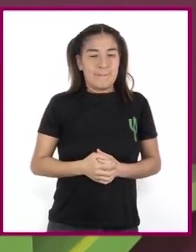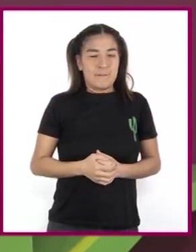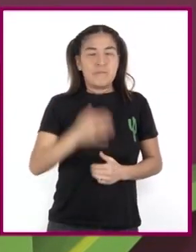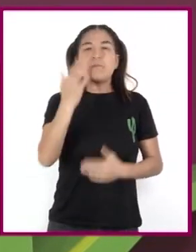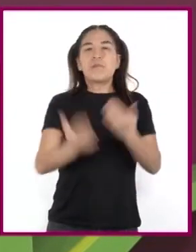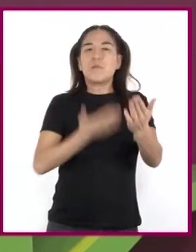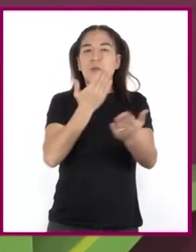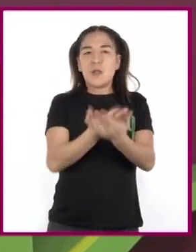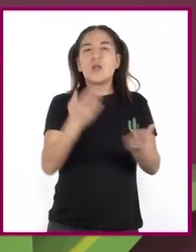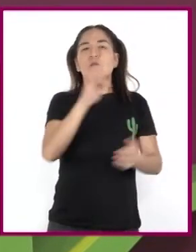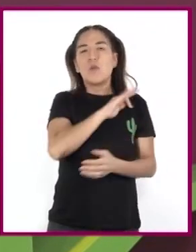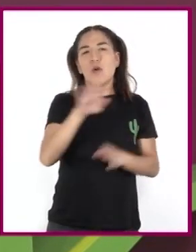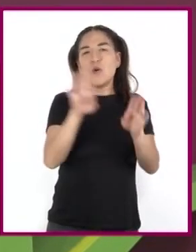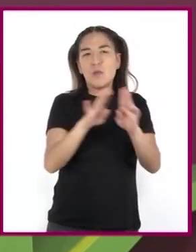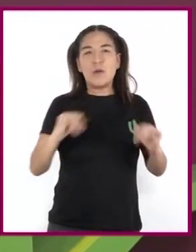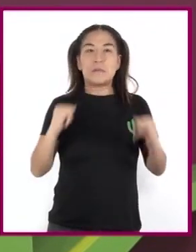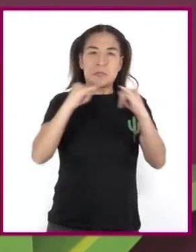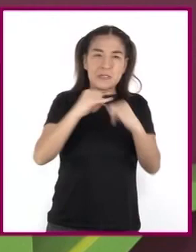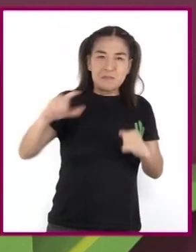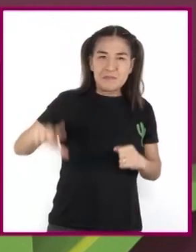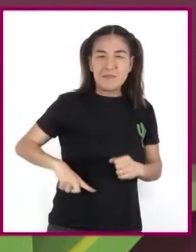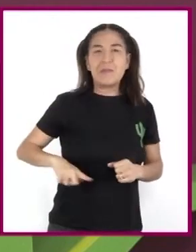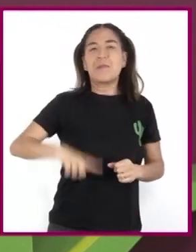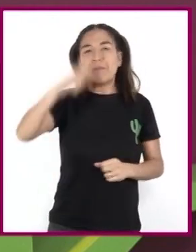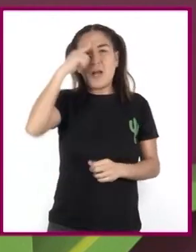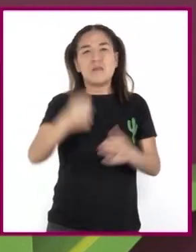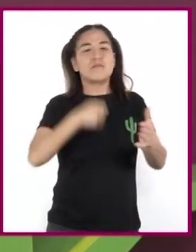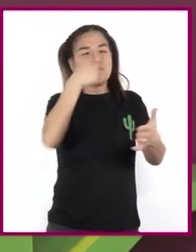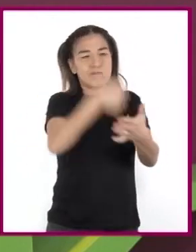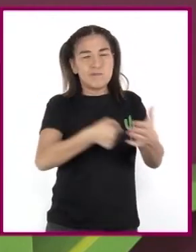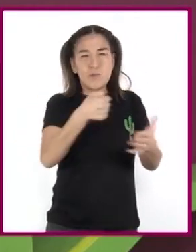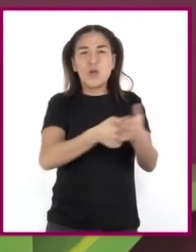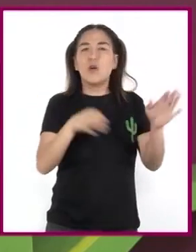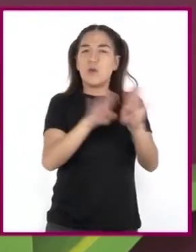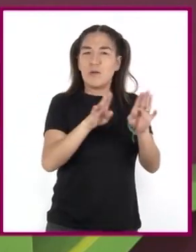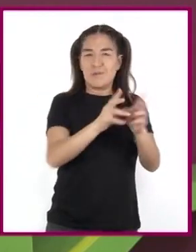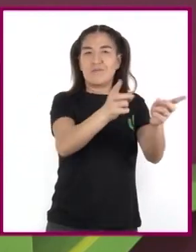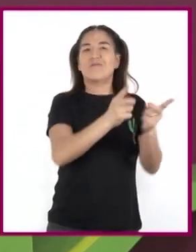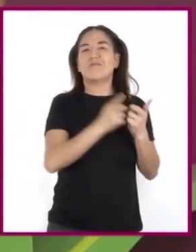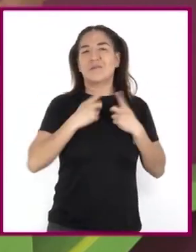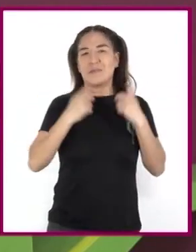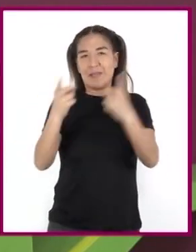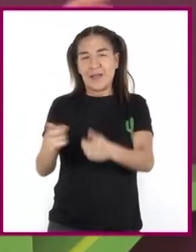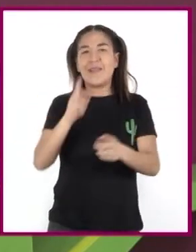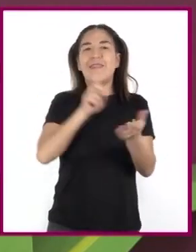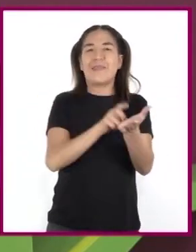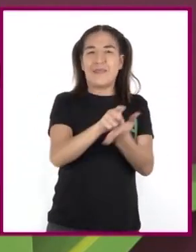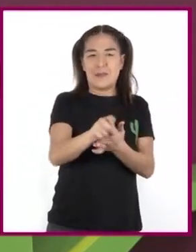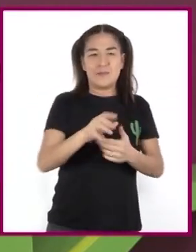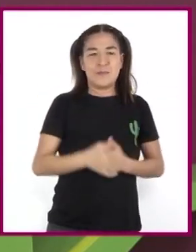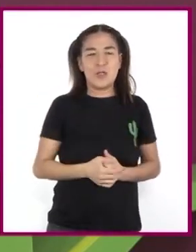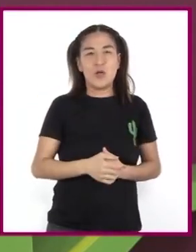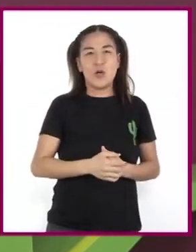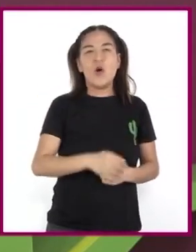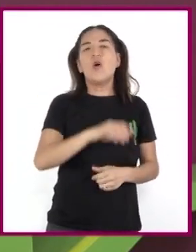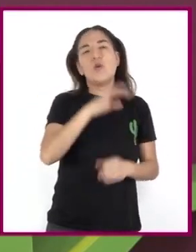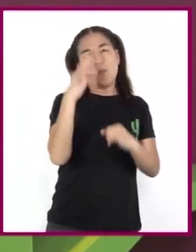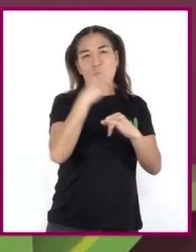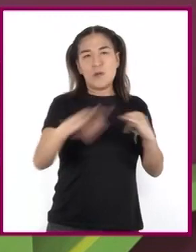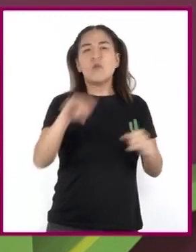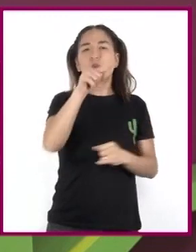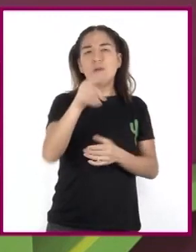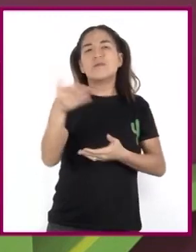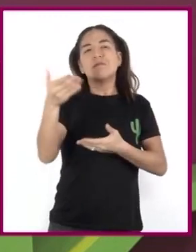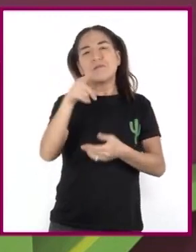cuales podrían acudir las víctimas para exigir el cumplimiento de sus derechos. Finalmente, compartan con su